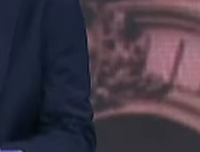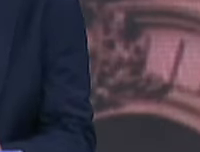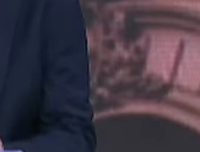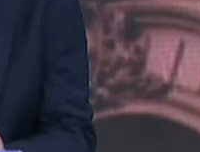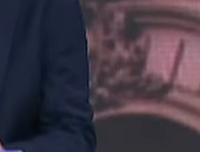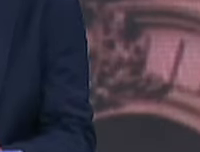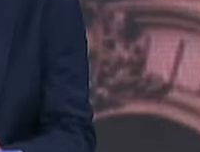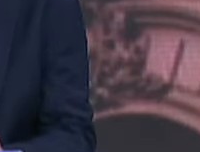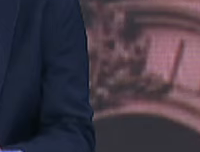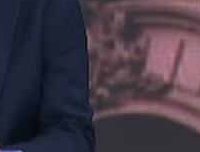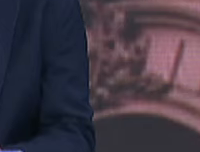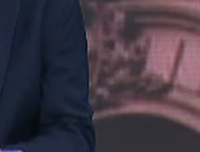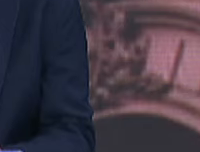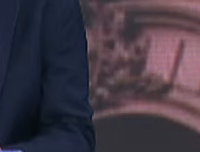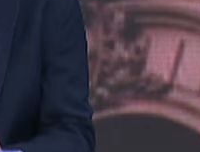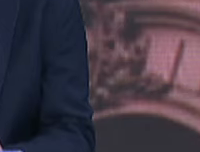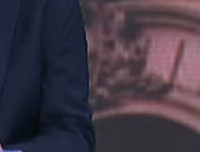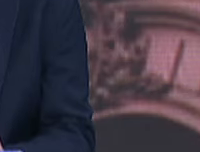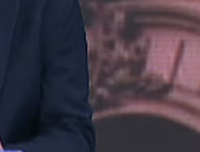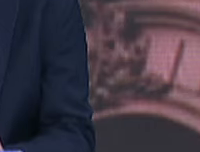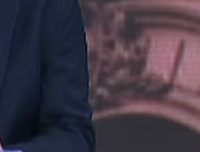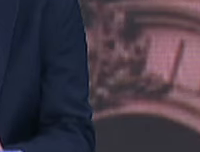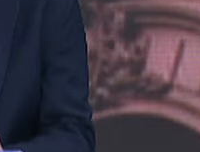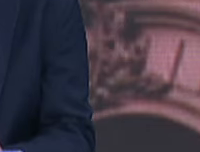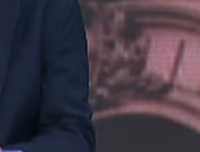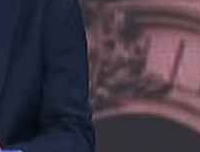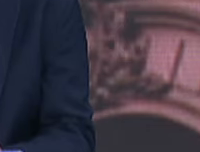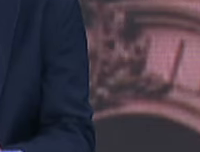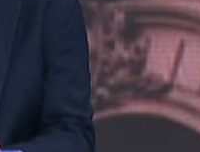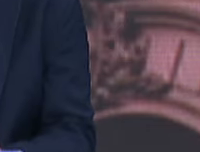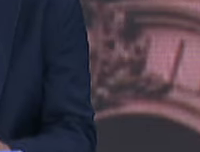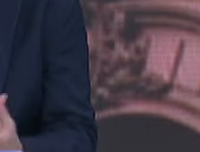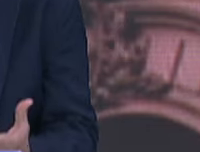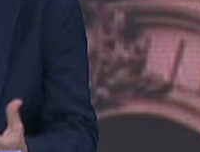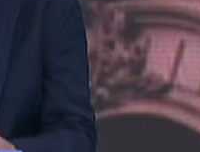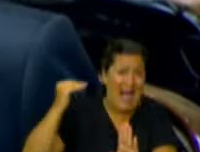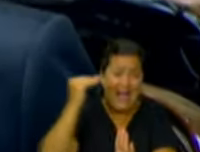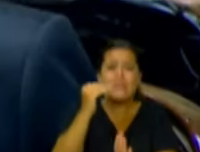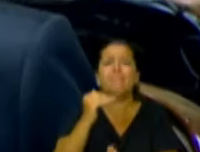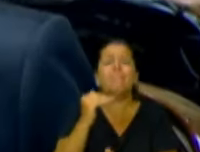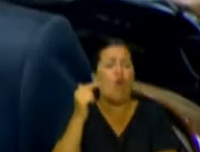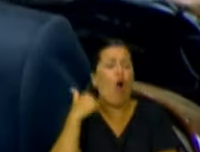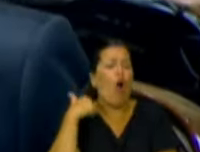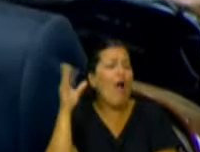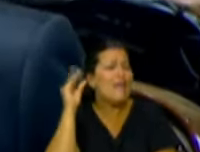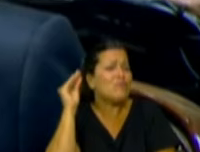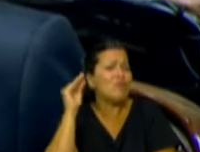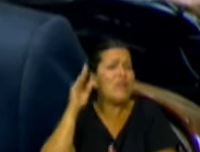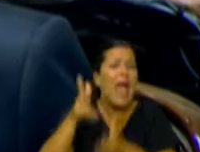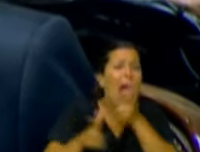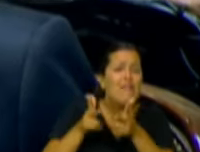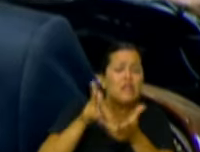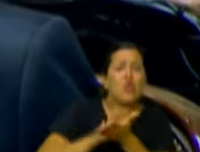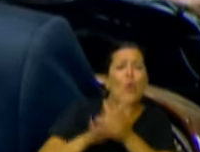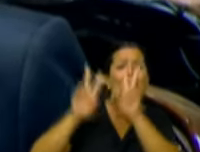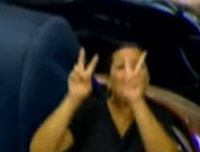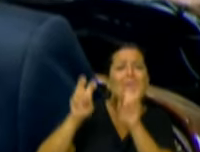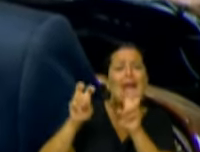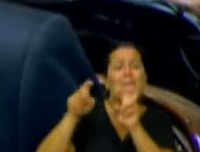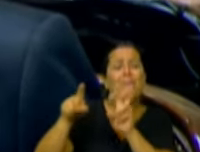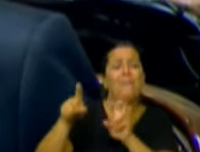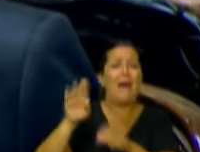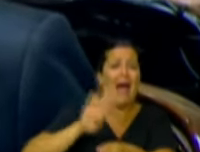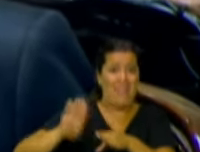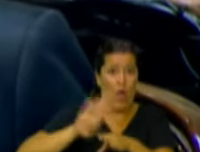realmente muy interesante su discurso de lo de lo mejor que hemos visto hoy Así que conceptualmente un discurso interesante para debatirlo